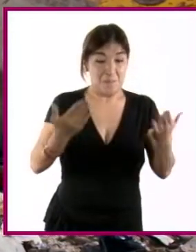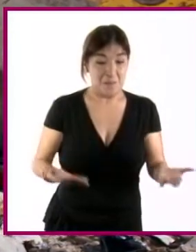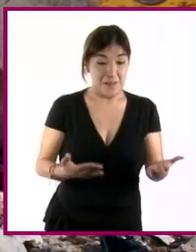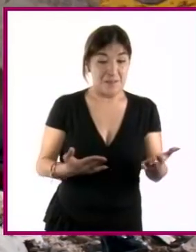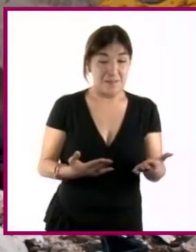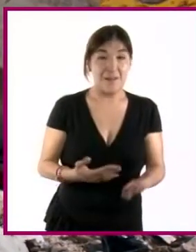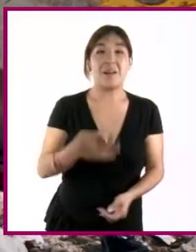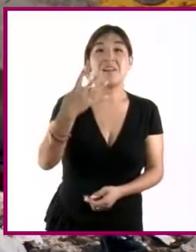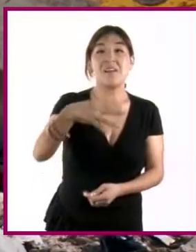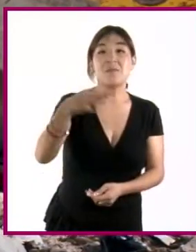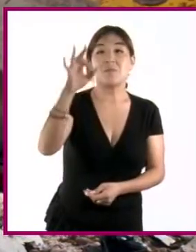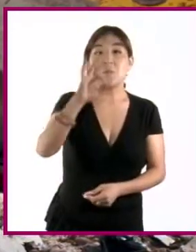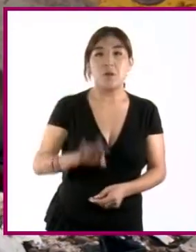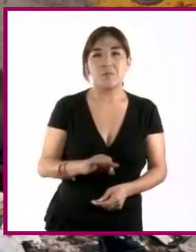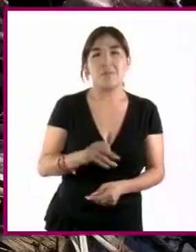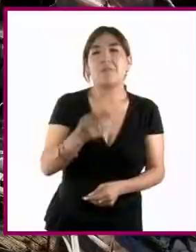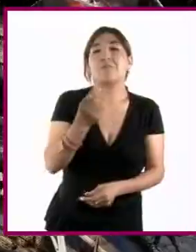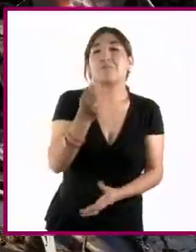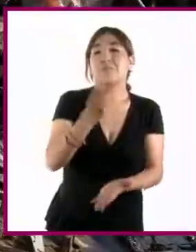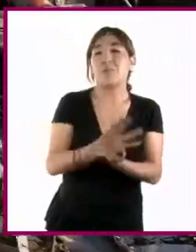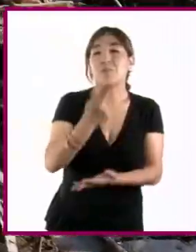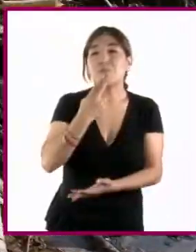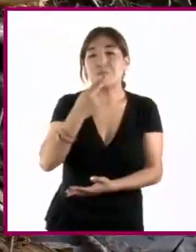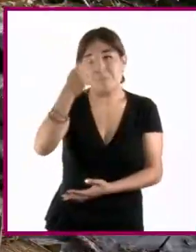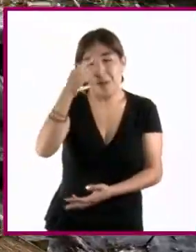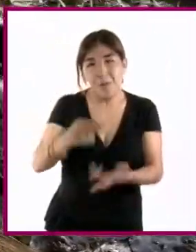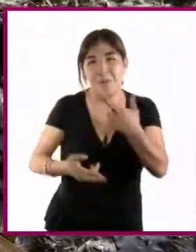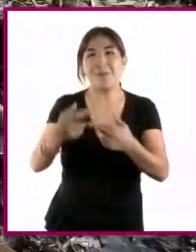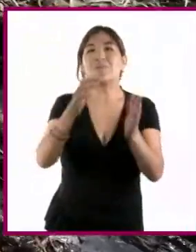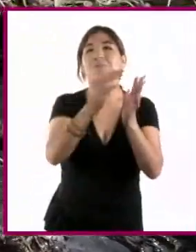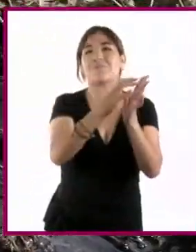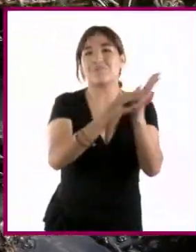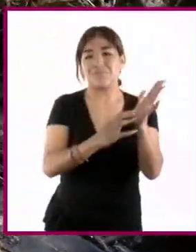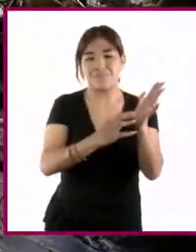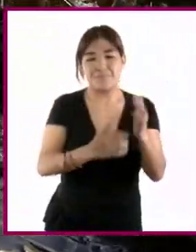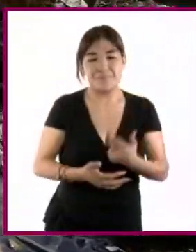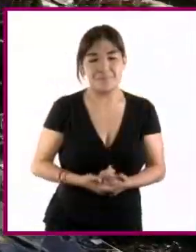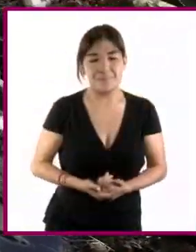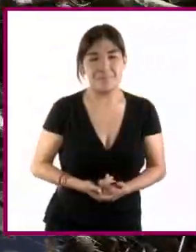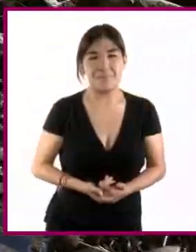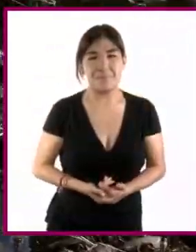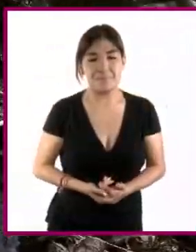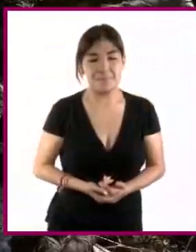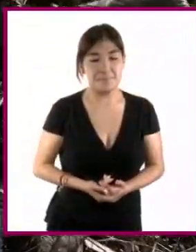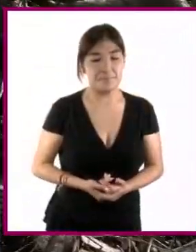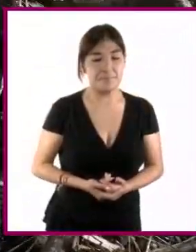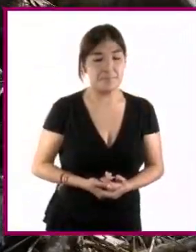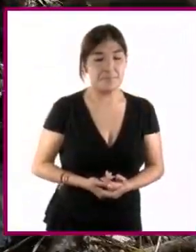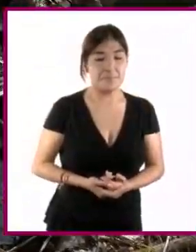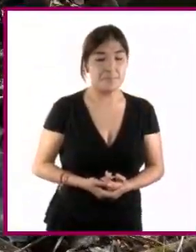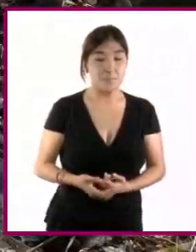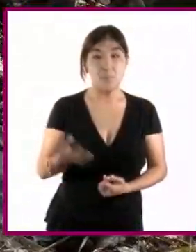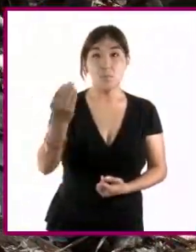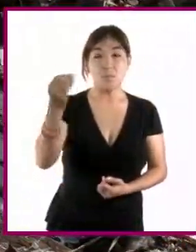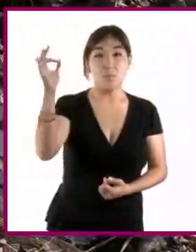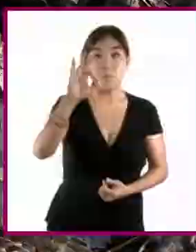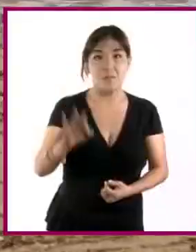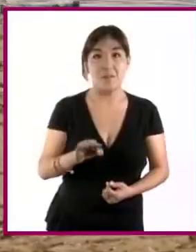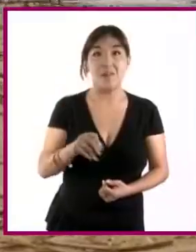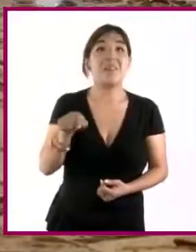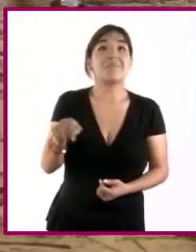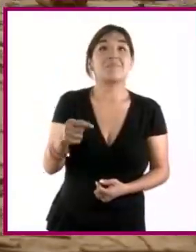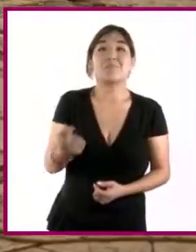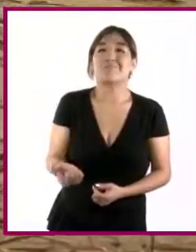se recolecta para el reciclaje. De todos los desechos plásticos que se han producido, solo 9% se ha